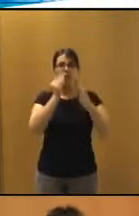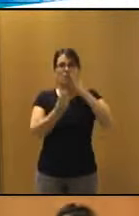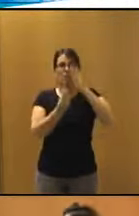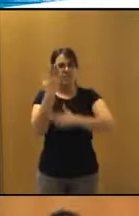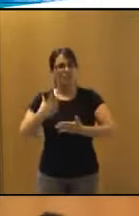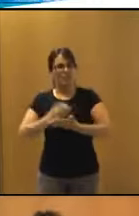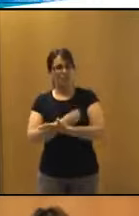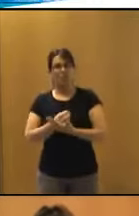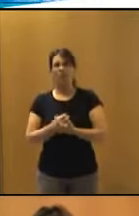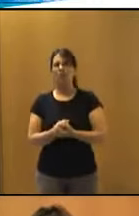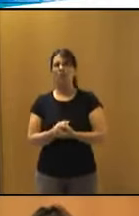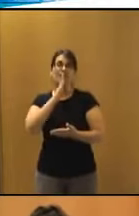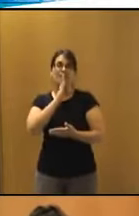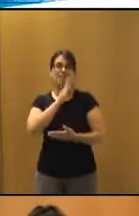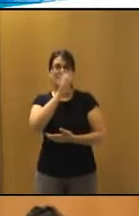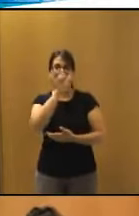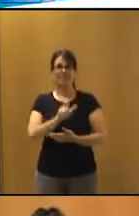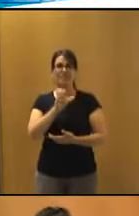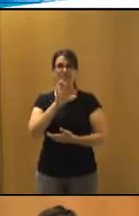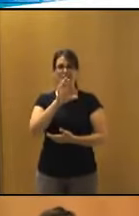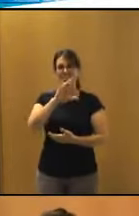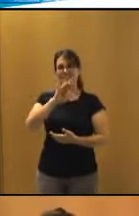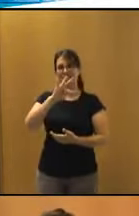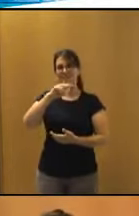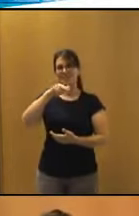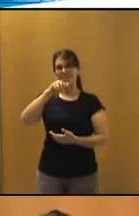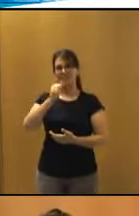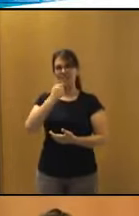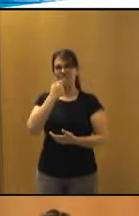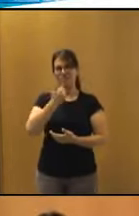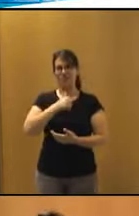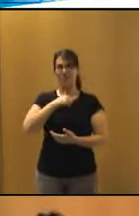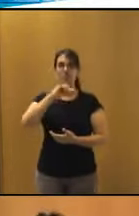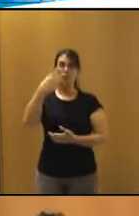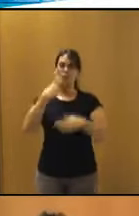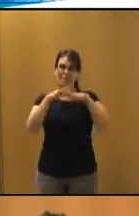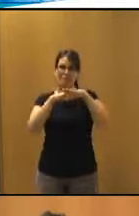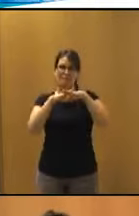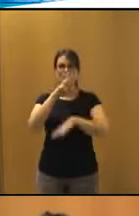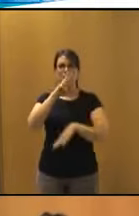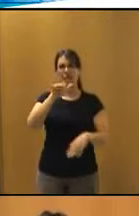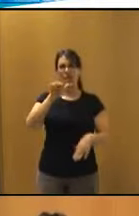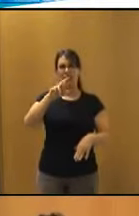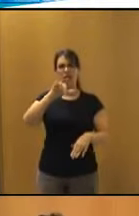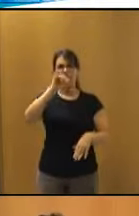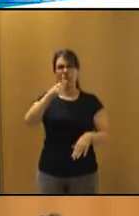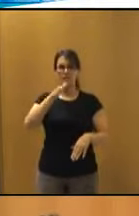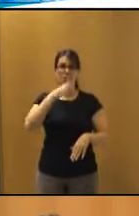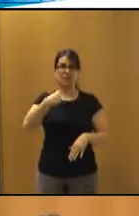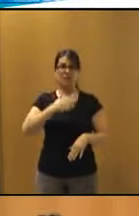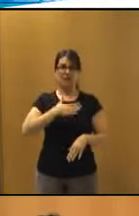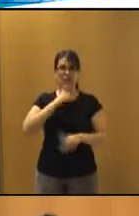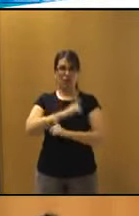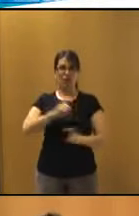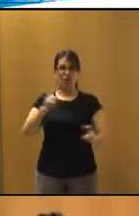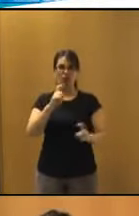Muy bien, pues buenos días a todos. Bueno, como decía antes Cristina, lo primero de todo quería disculpar la ausencia de Pilar Rodríguez, la